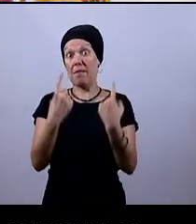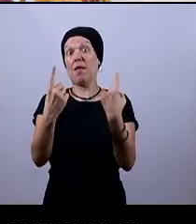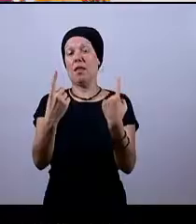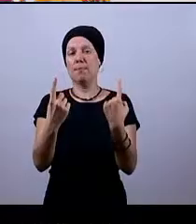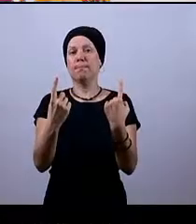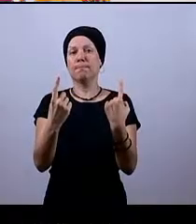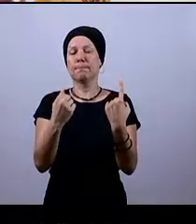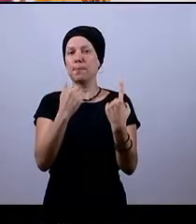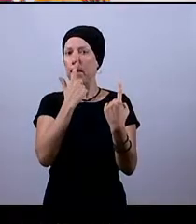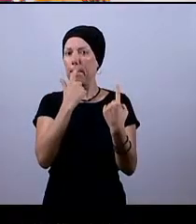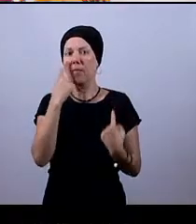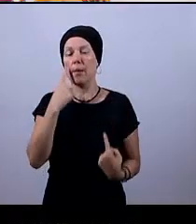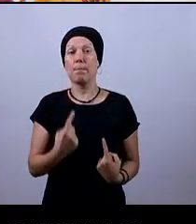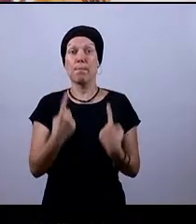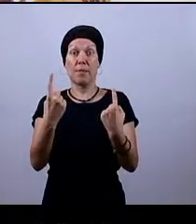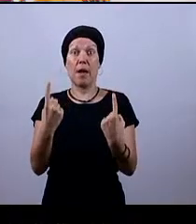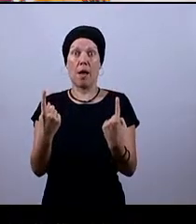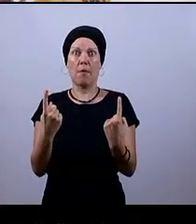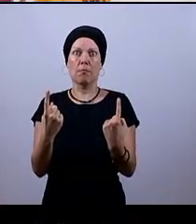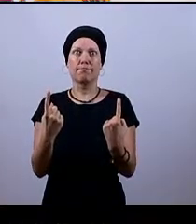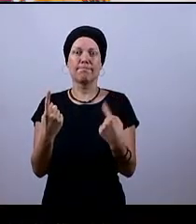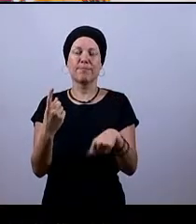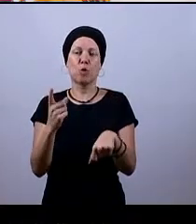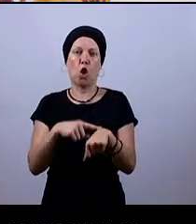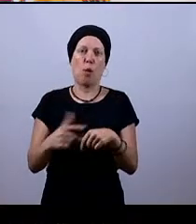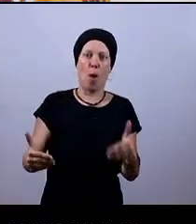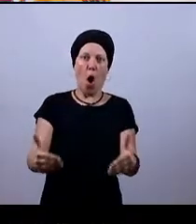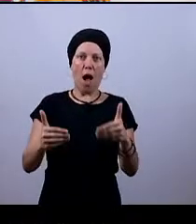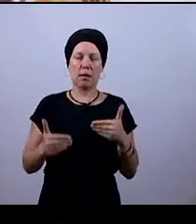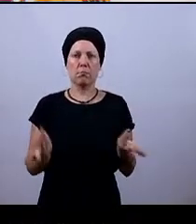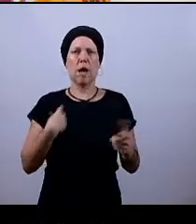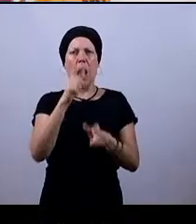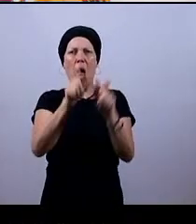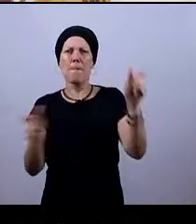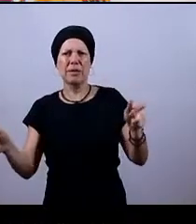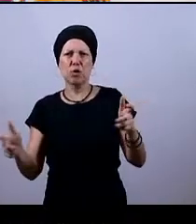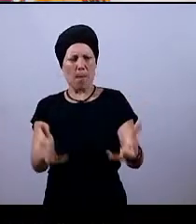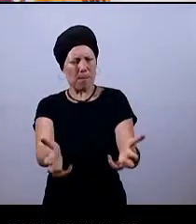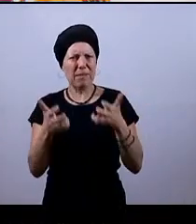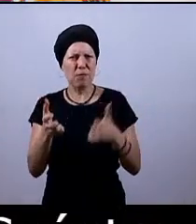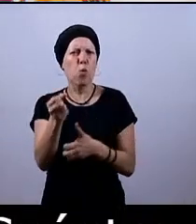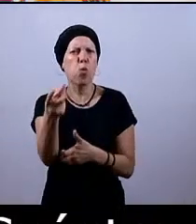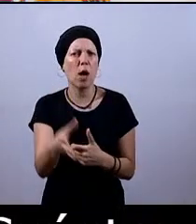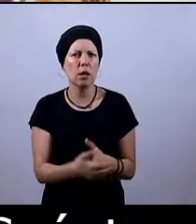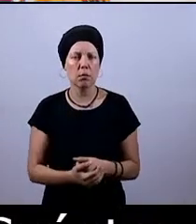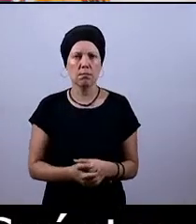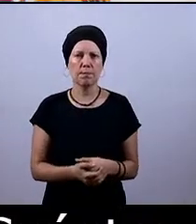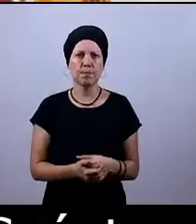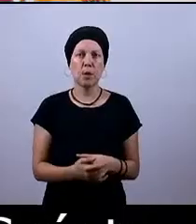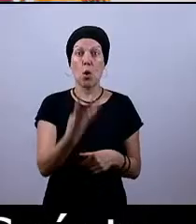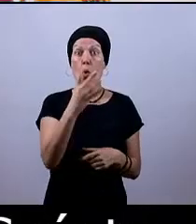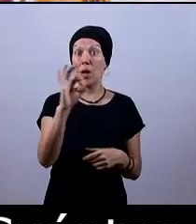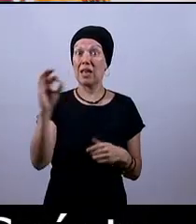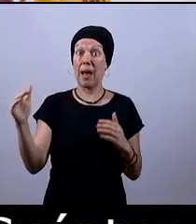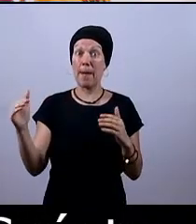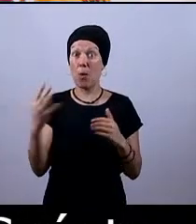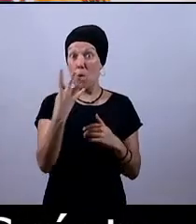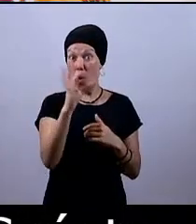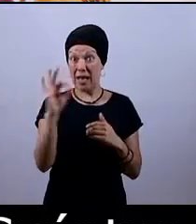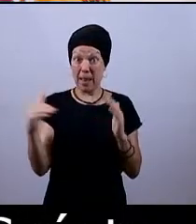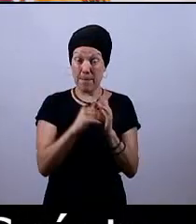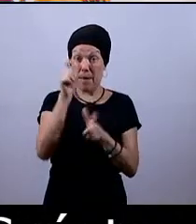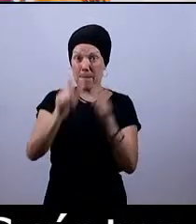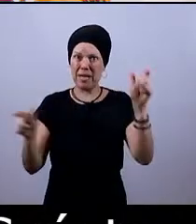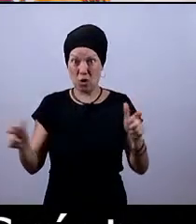se realizan con esta antelación. ¿Cuántas personas van a verse beneficiadas? Más de 40.000 personas